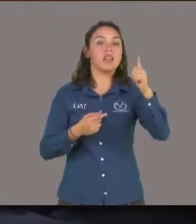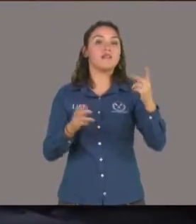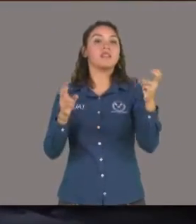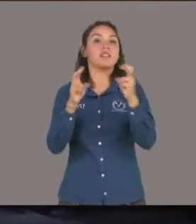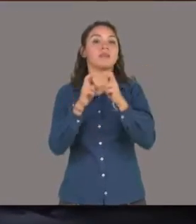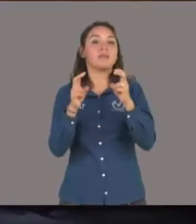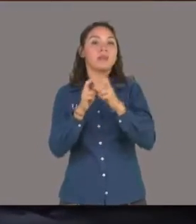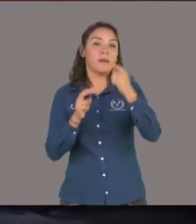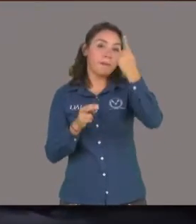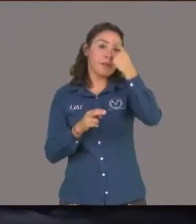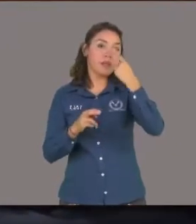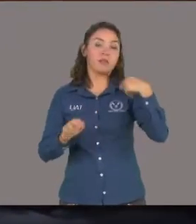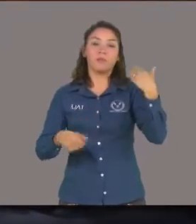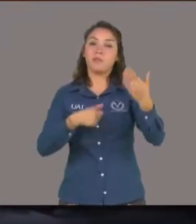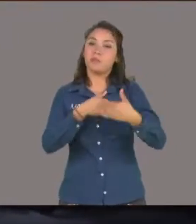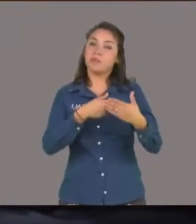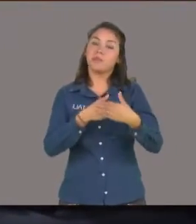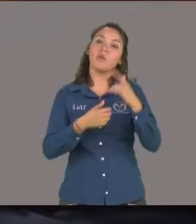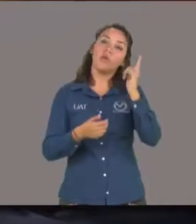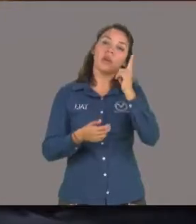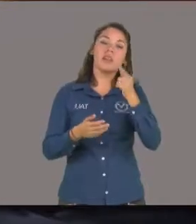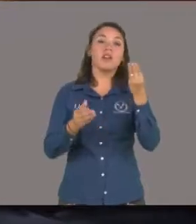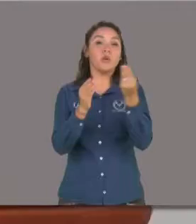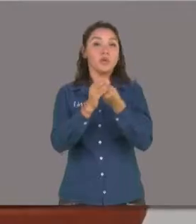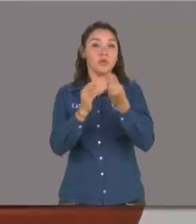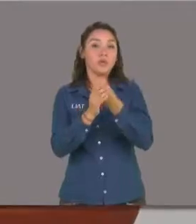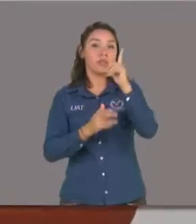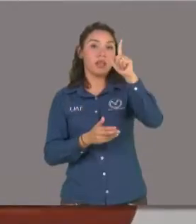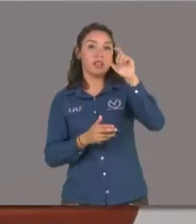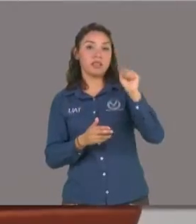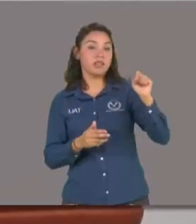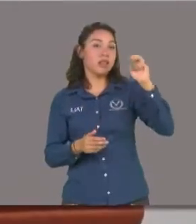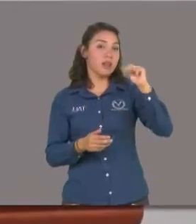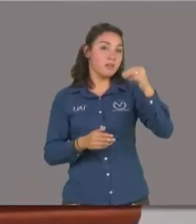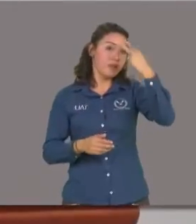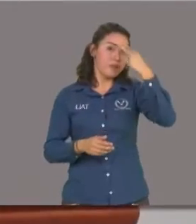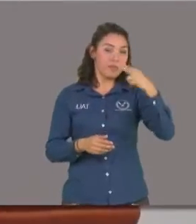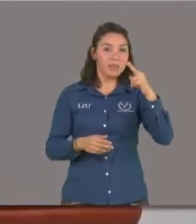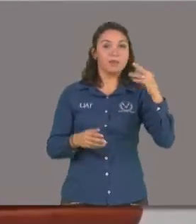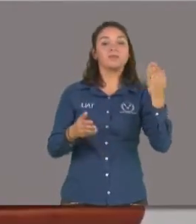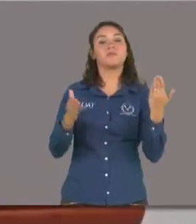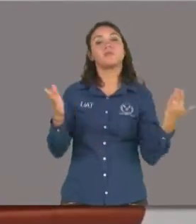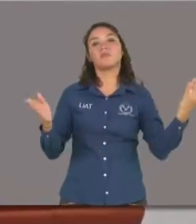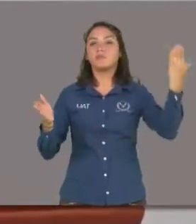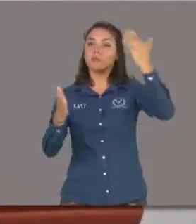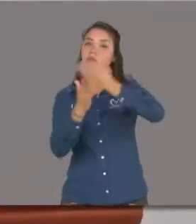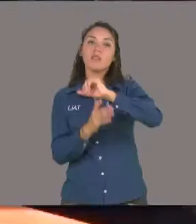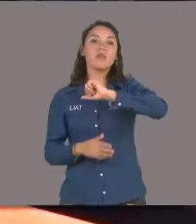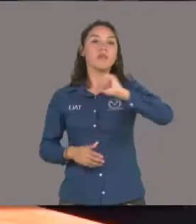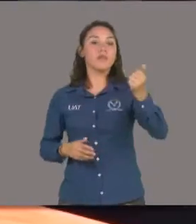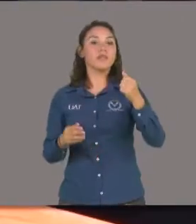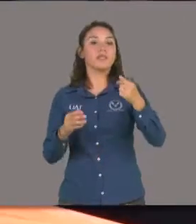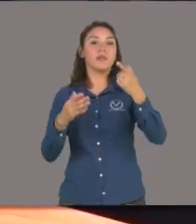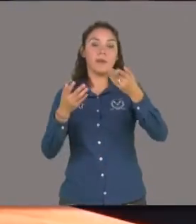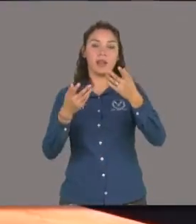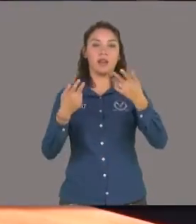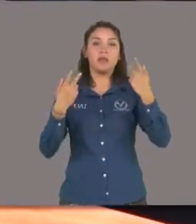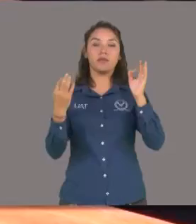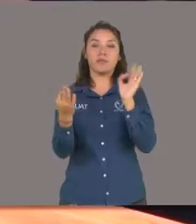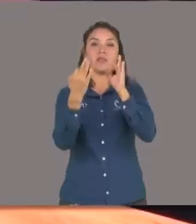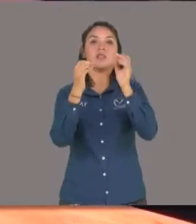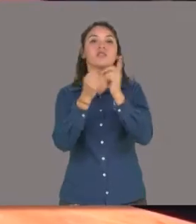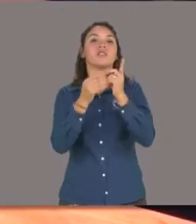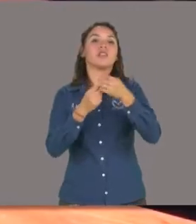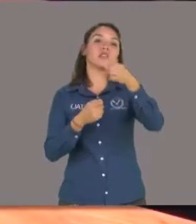Abigail Hernández dijo que ya se están afinando detalles con las autoridades del CELAP del Campus Tampico Madero para que lo antes